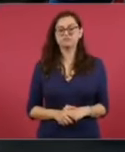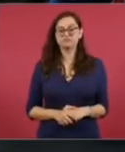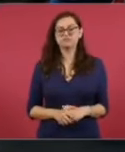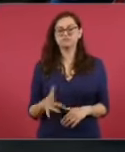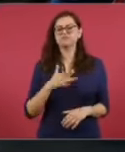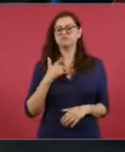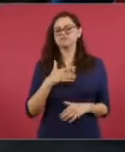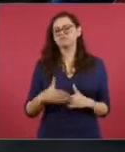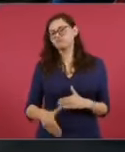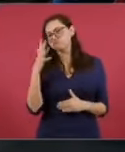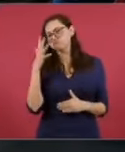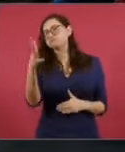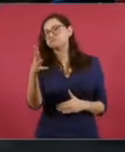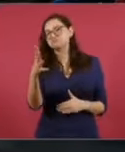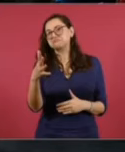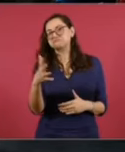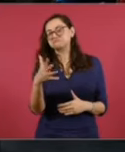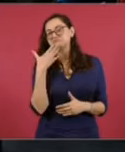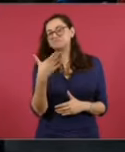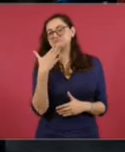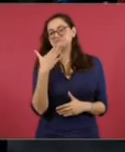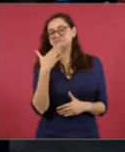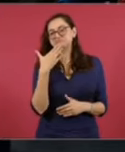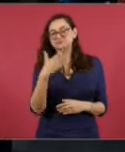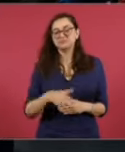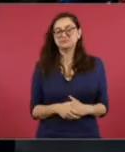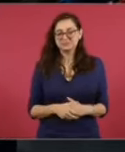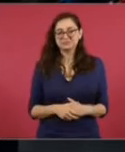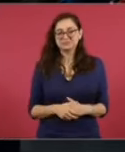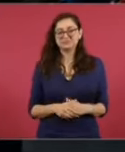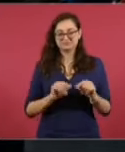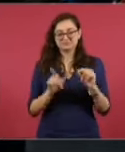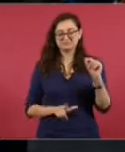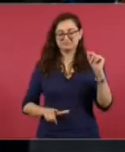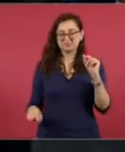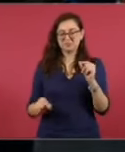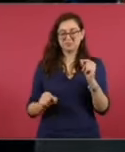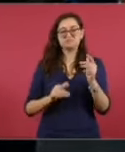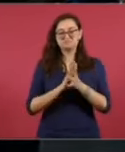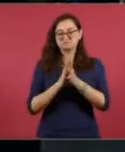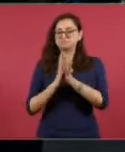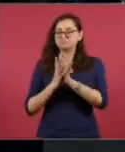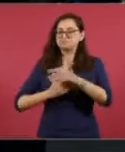pinta bien el futuro, el porvenir para